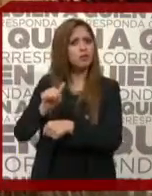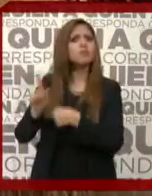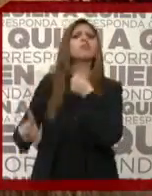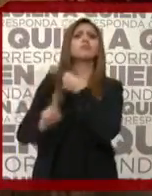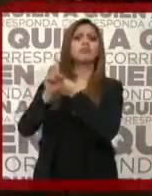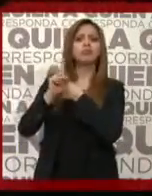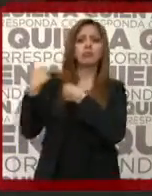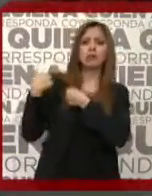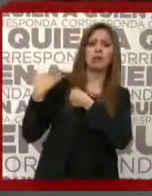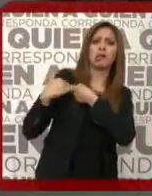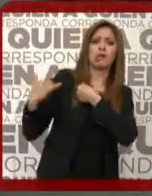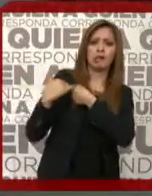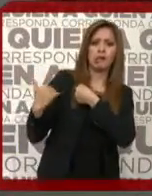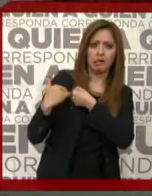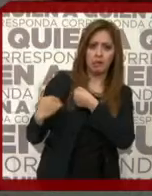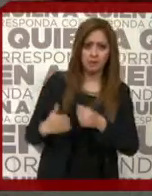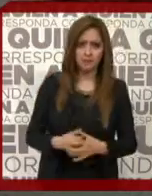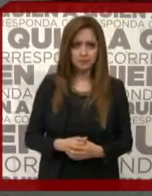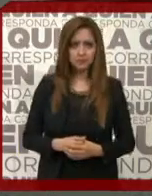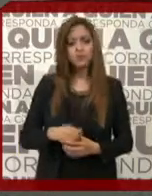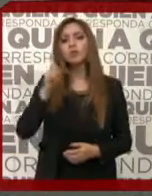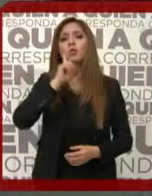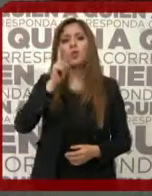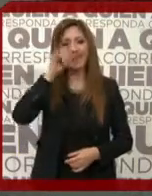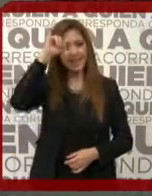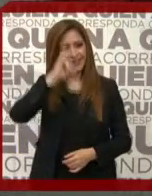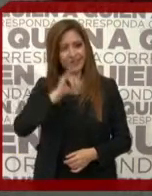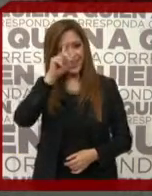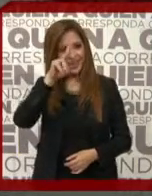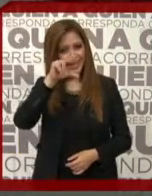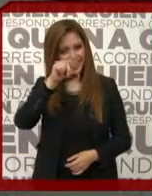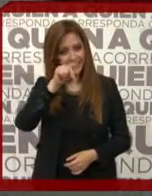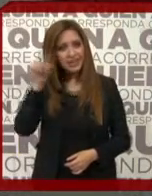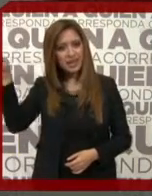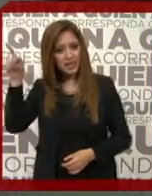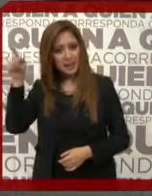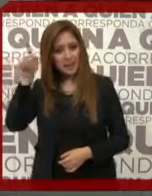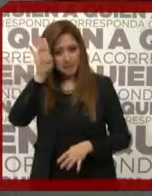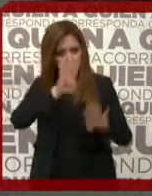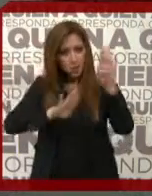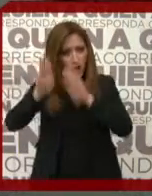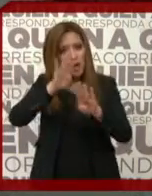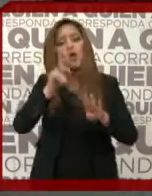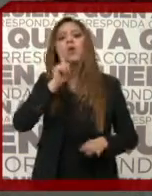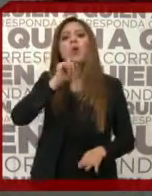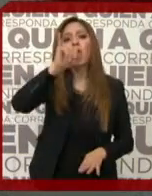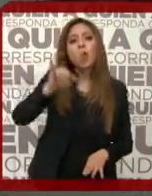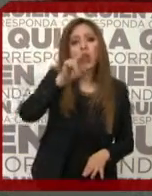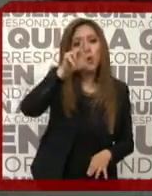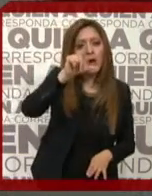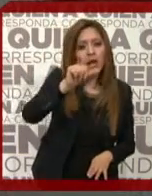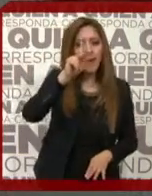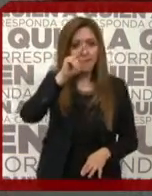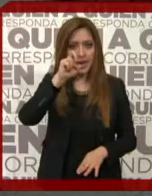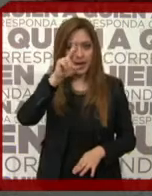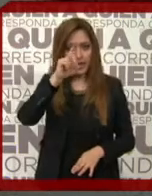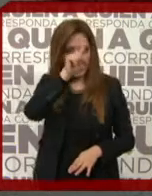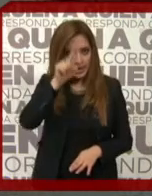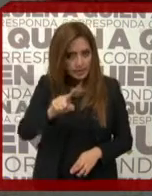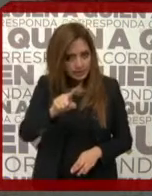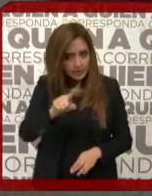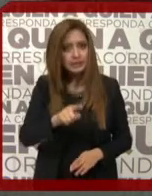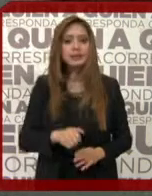de acoso laboral. Mi jefa directa es la jefa del Departamento de Sistemas Biológicos. Su nombre es Julia Pérez Ramos.